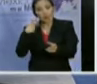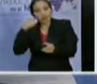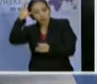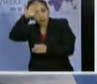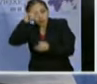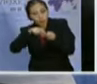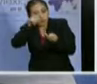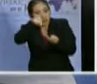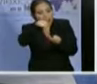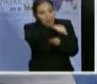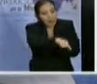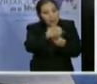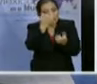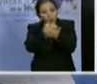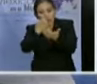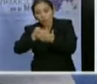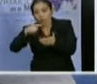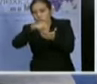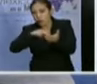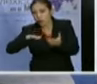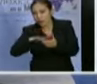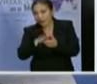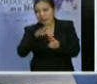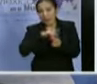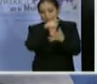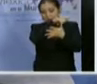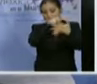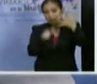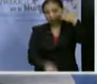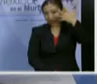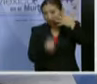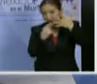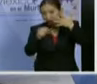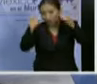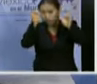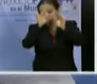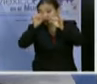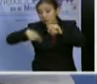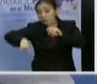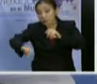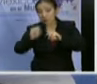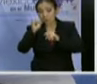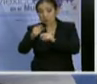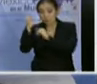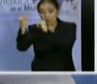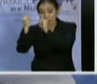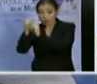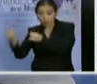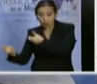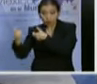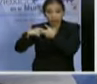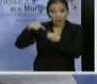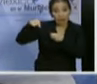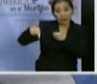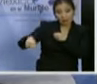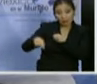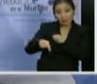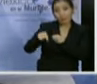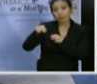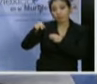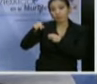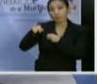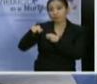cultural, hay una dimensión económica, hay 5 dimensiones al menos, la de la propia cooperación internacional, que son los